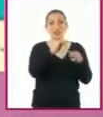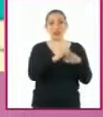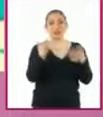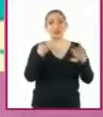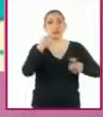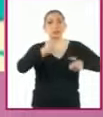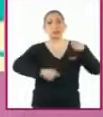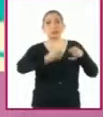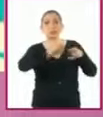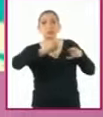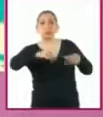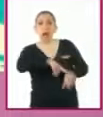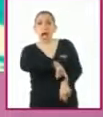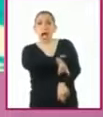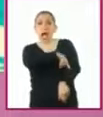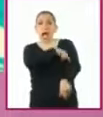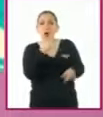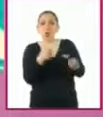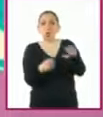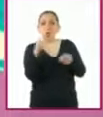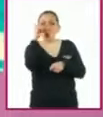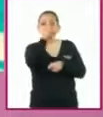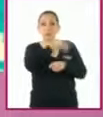frases rítmicas muy largas y complejas.